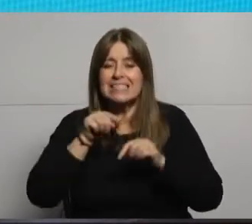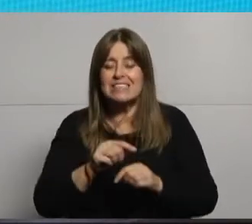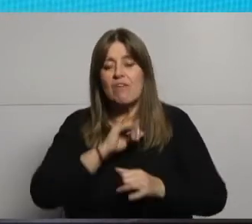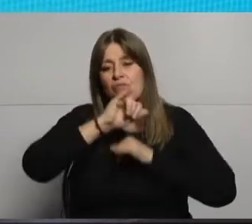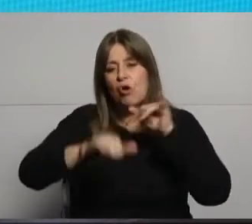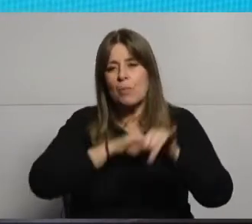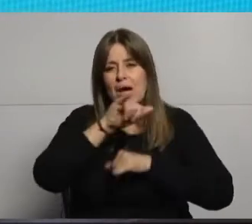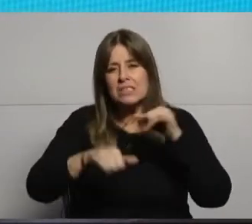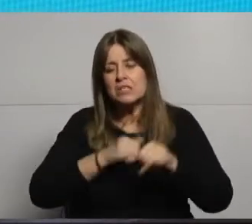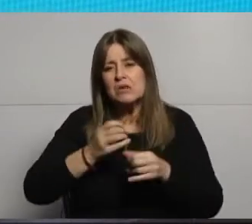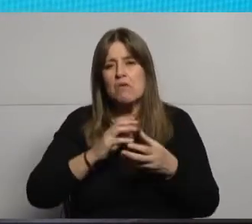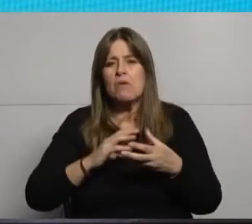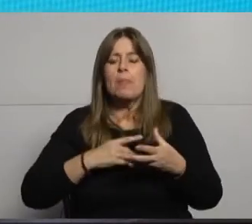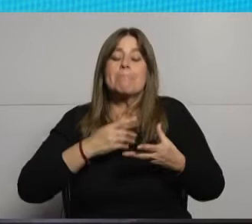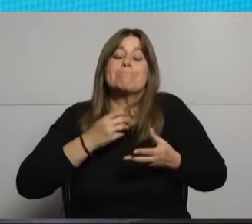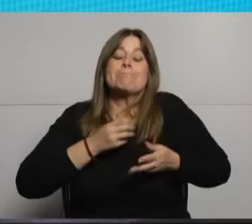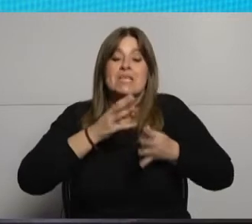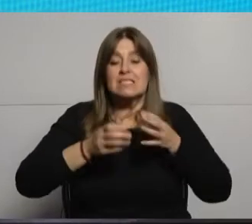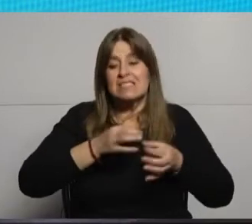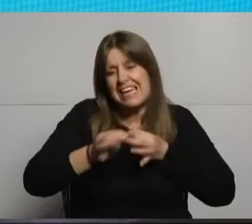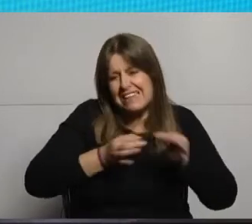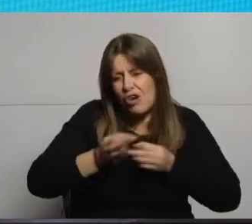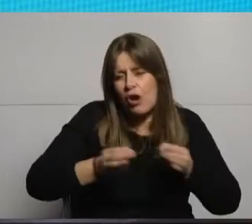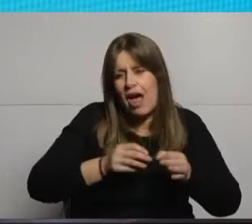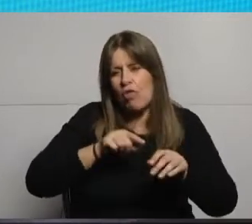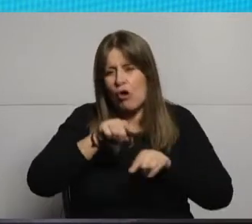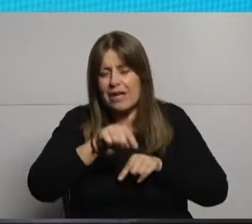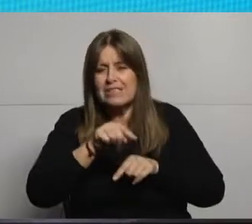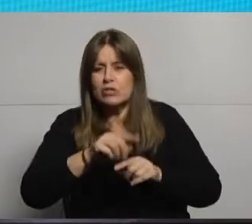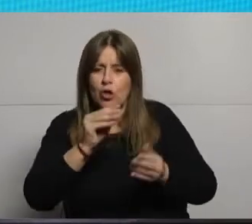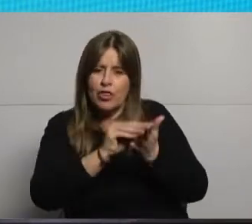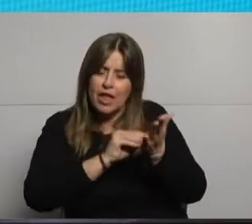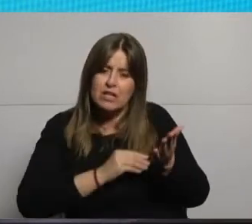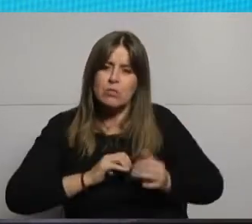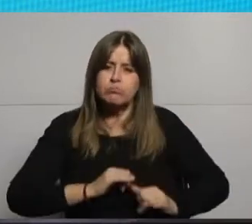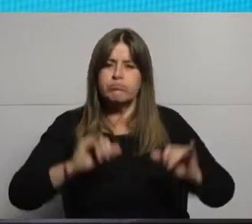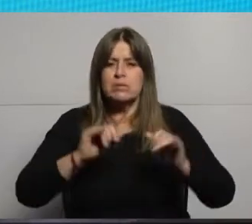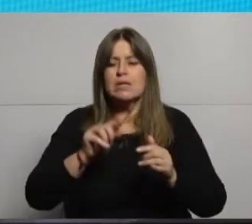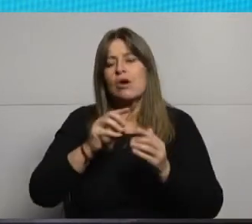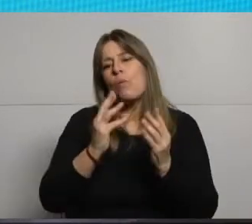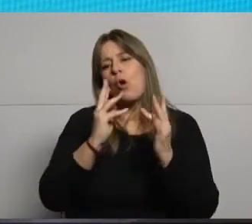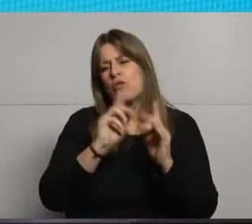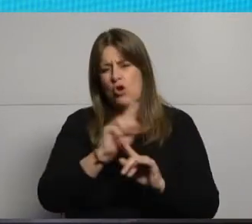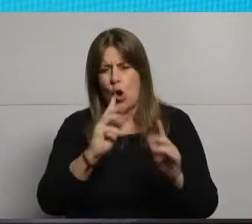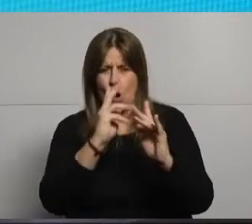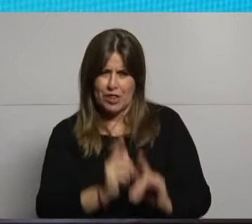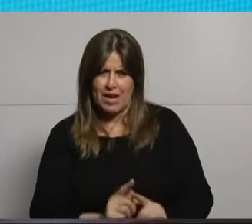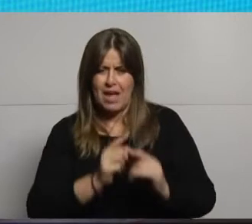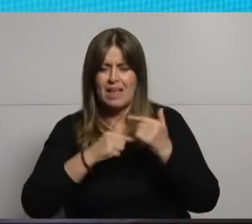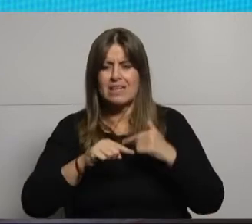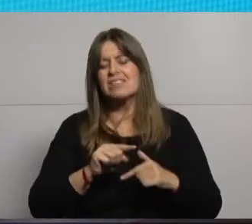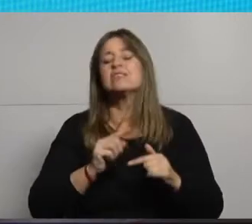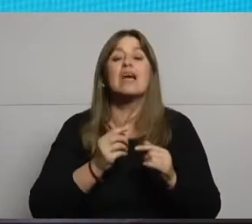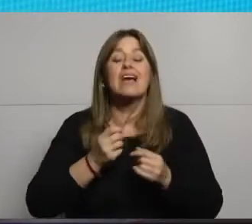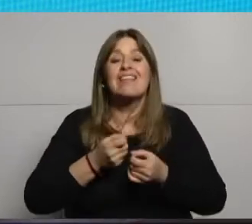informado de manera, y se ha formado y se ha gestionado estos datos y se ha puesto a disposición a veces de manera un poco desordenada. Y esto se genera con otra de